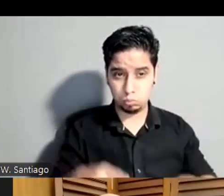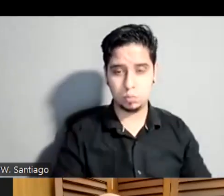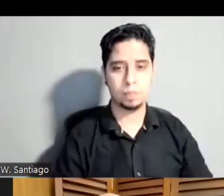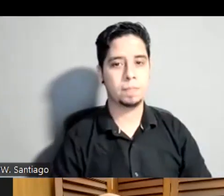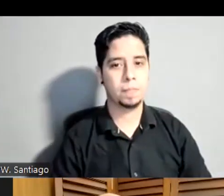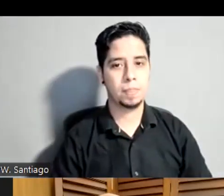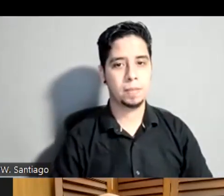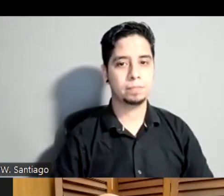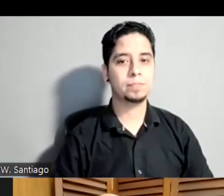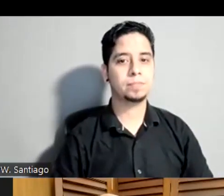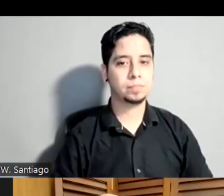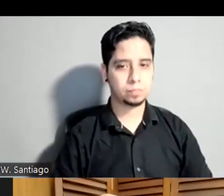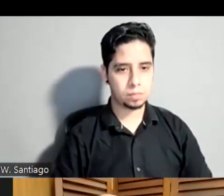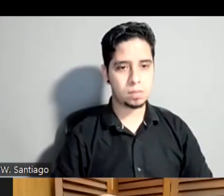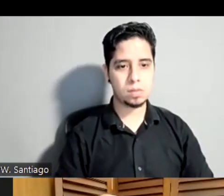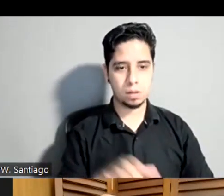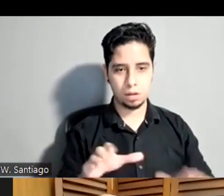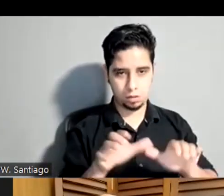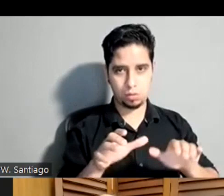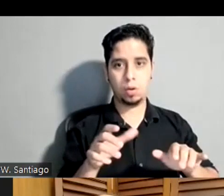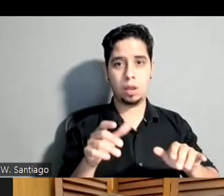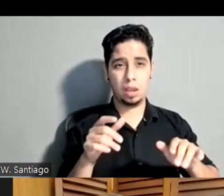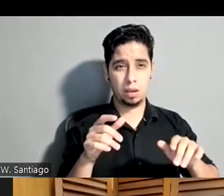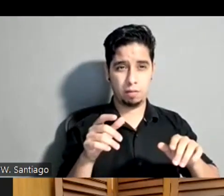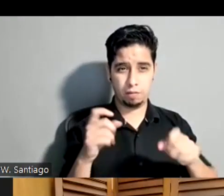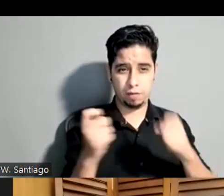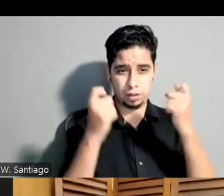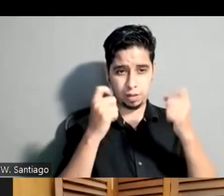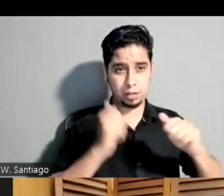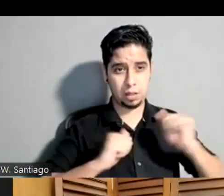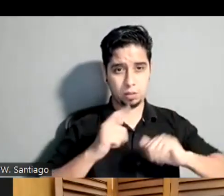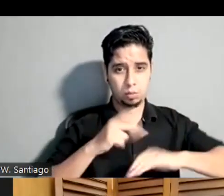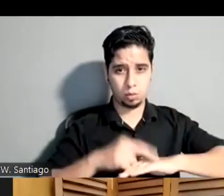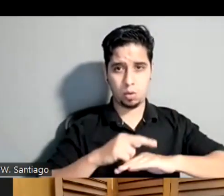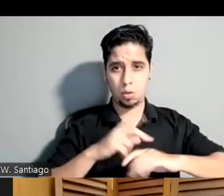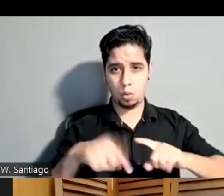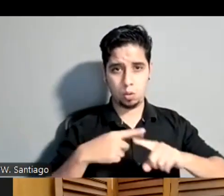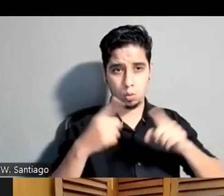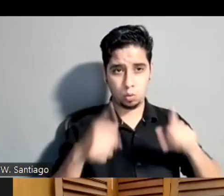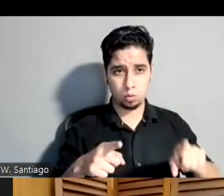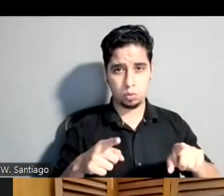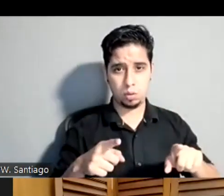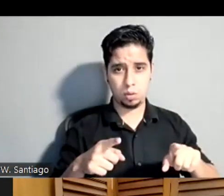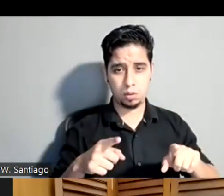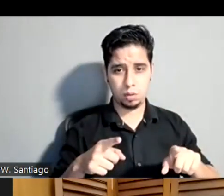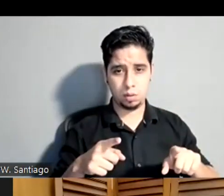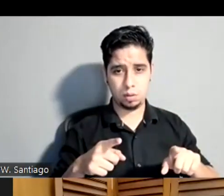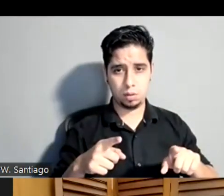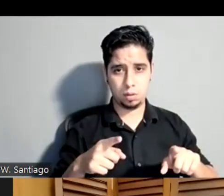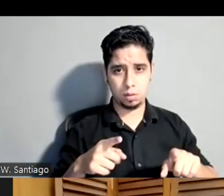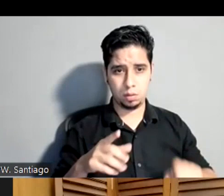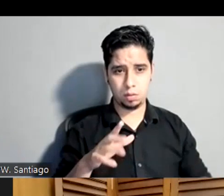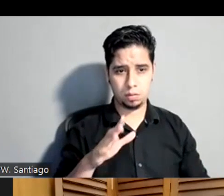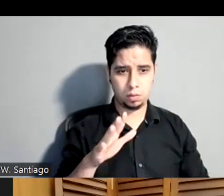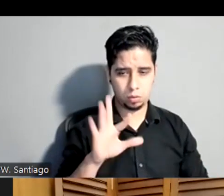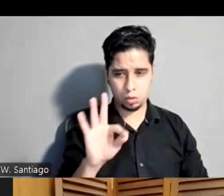en festivales de teatro puertorriqueño hace mucho tiempo. Ganó. ¿Cuándo fue? Estaba en, creo que fue en 1959 o 61, por